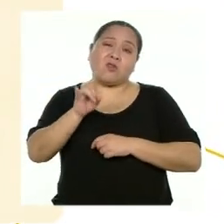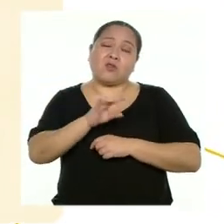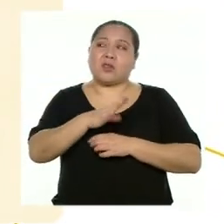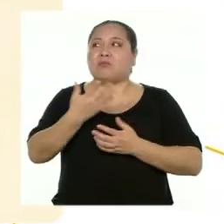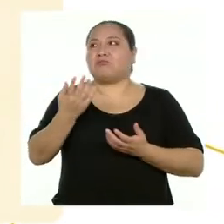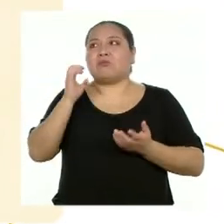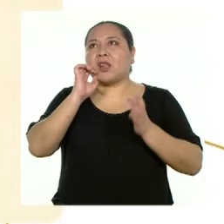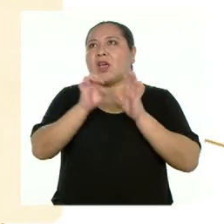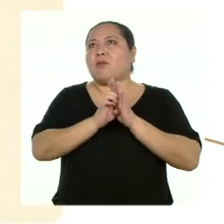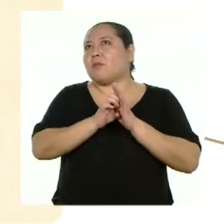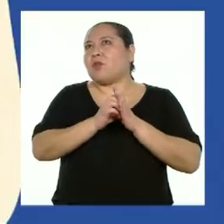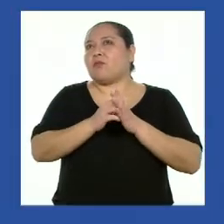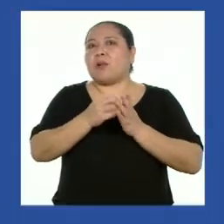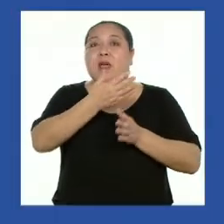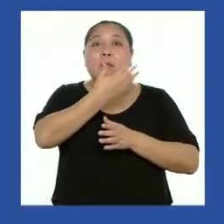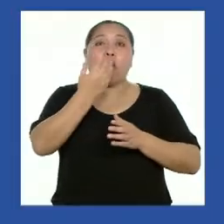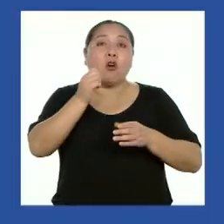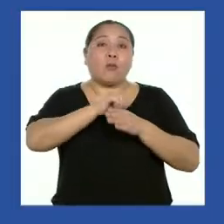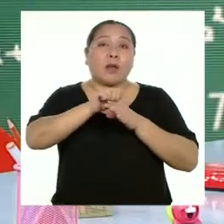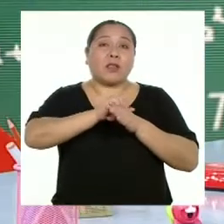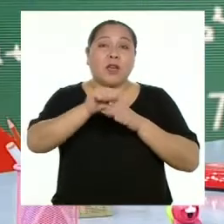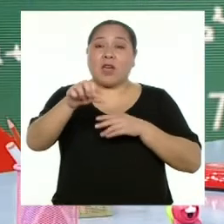practicar algún deporte.